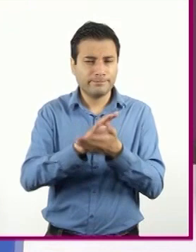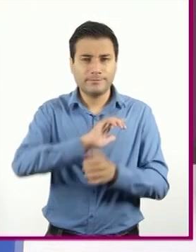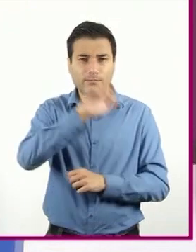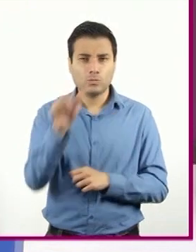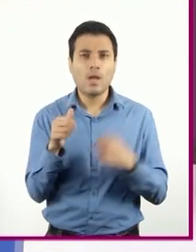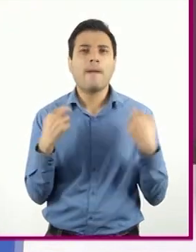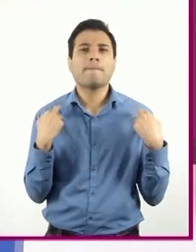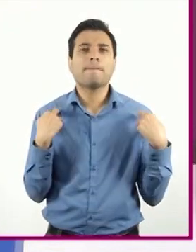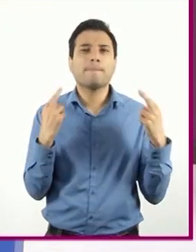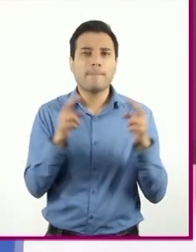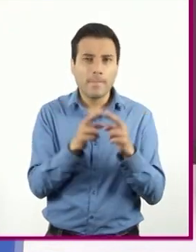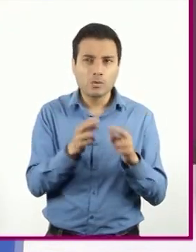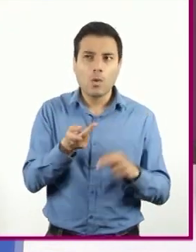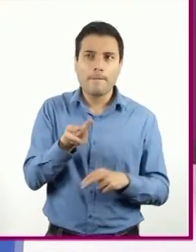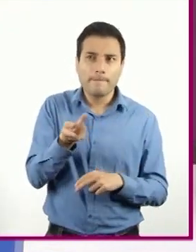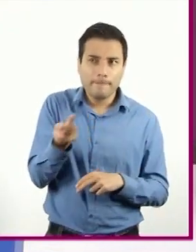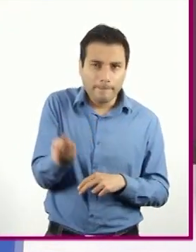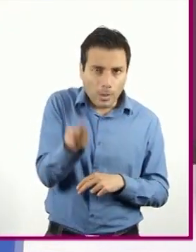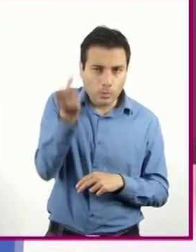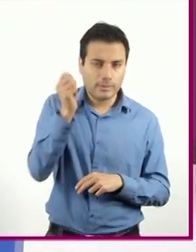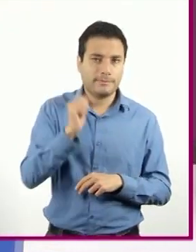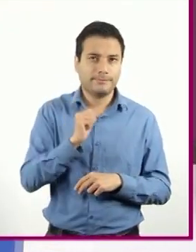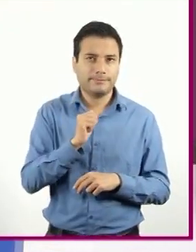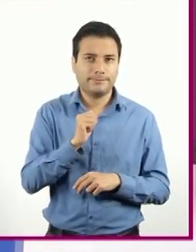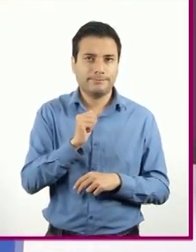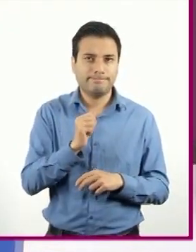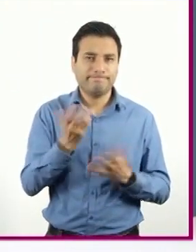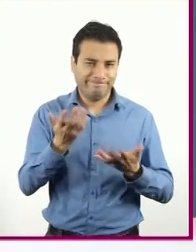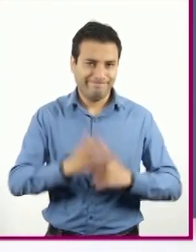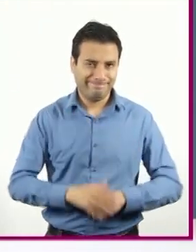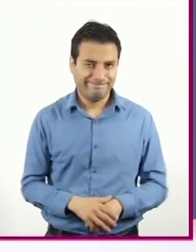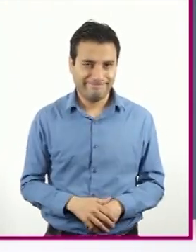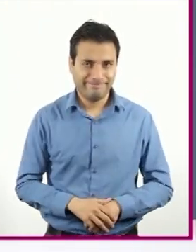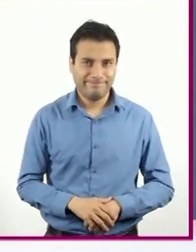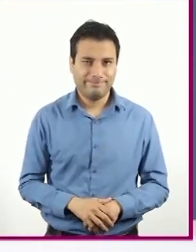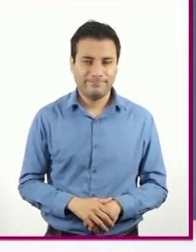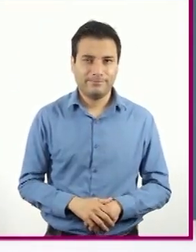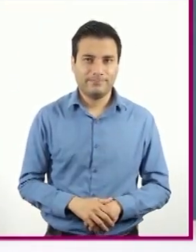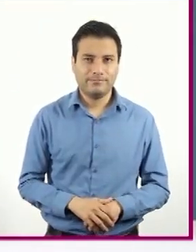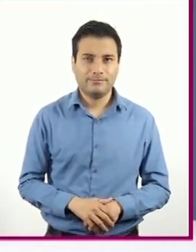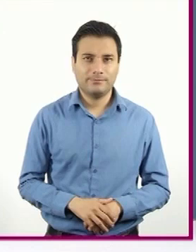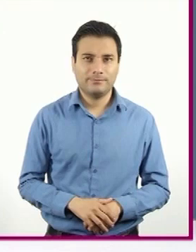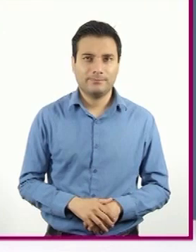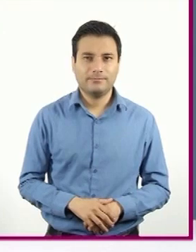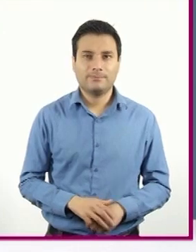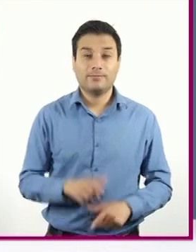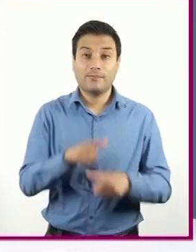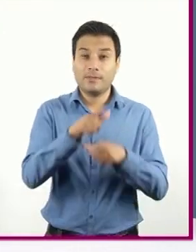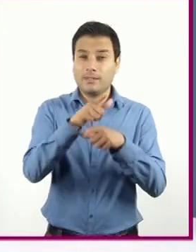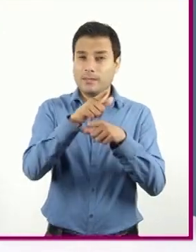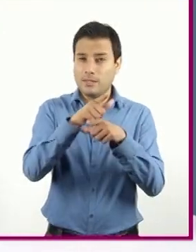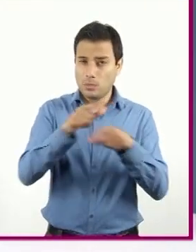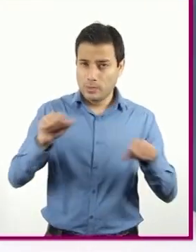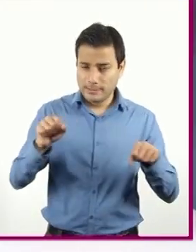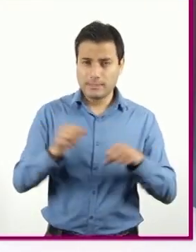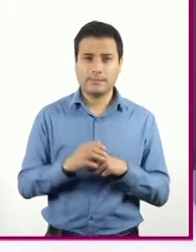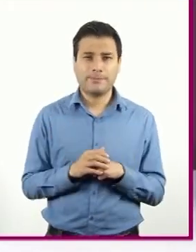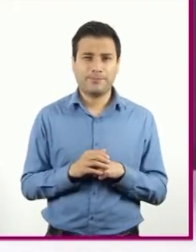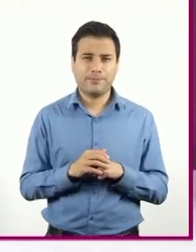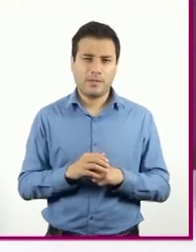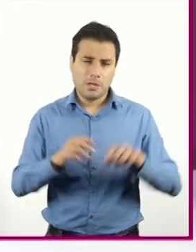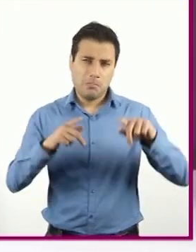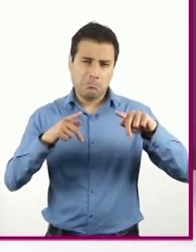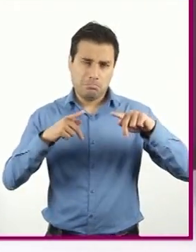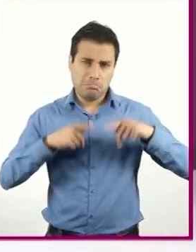maestra o maestro sus dudas. Lingüistas, filólogos, entre otros investigadores